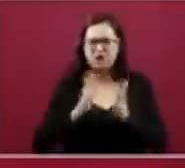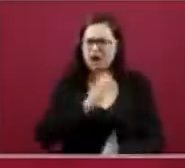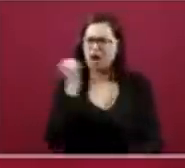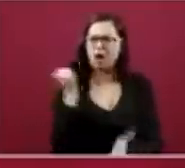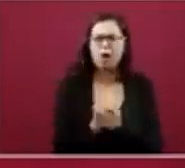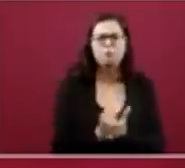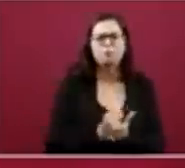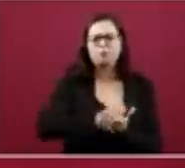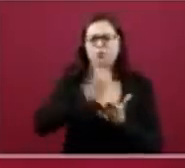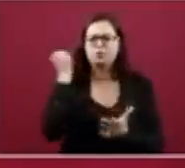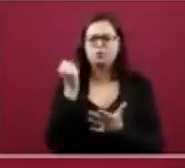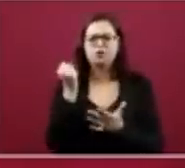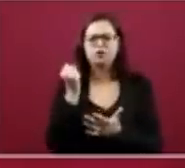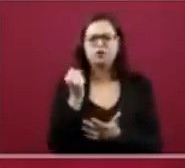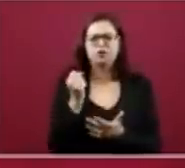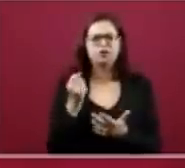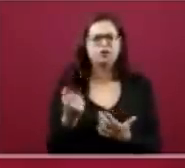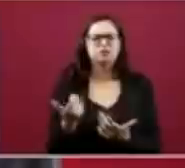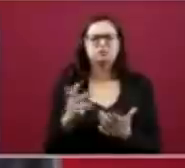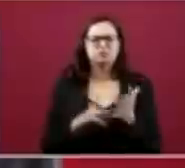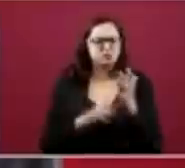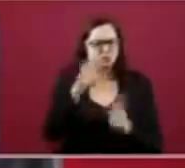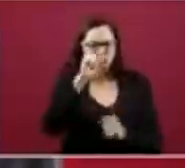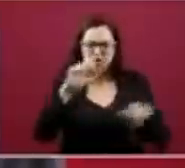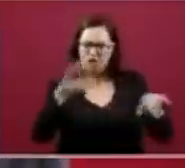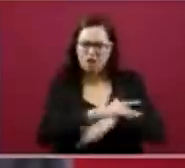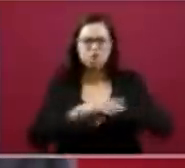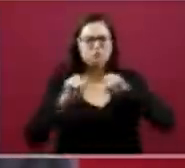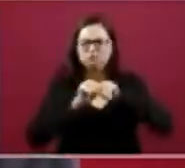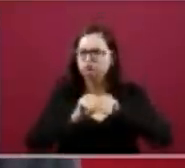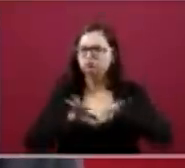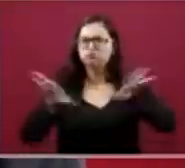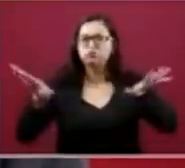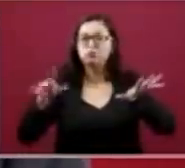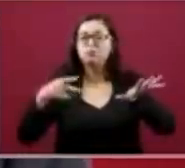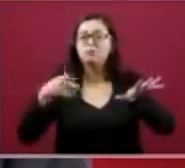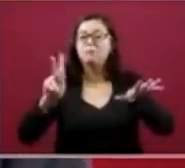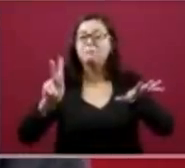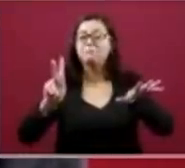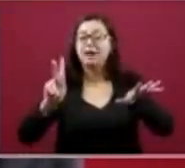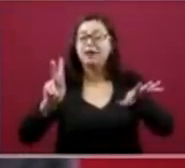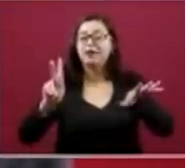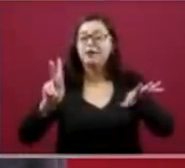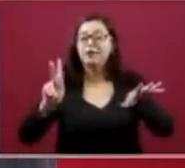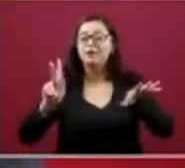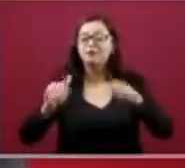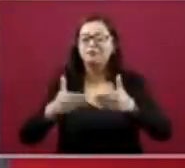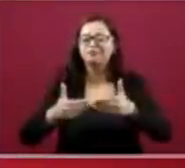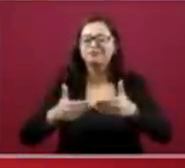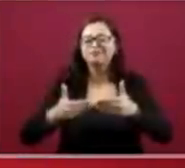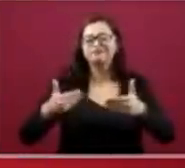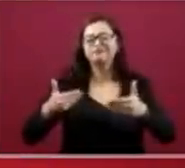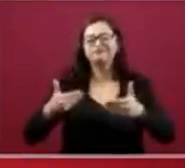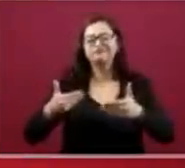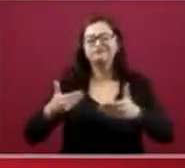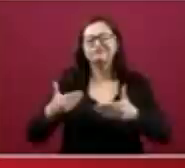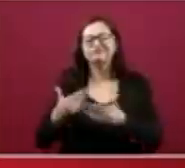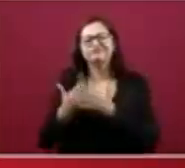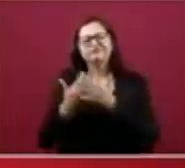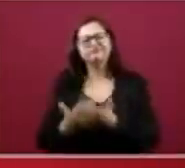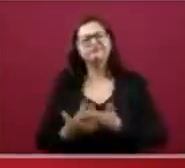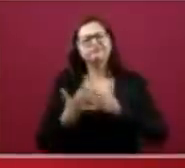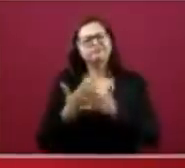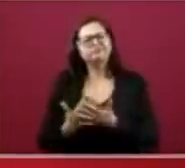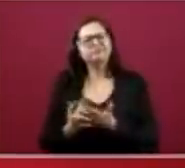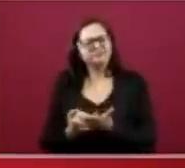publicar la reforma constitucional, pero decidimos que tenga